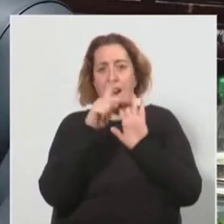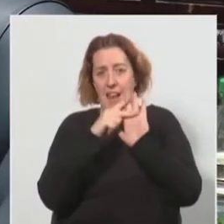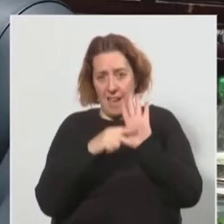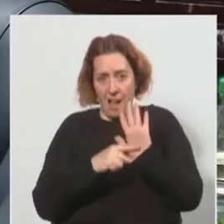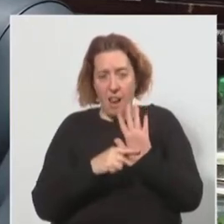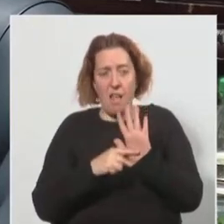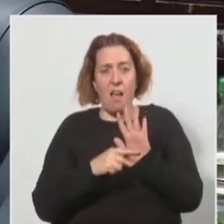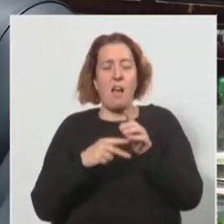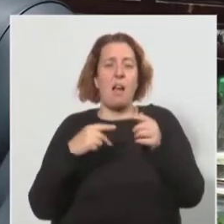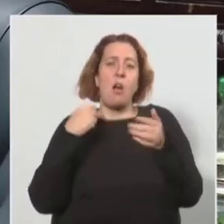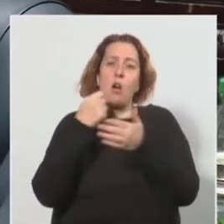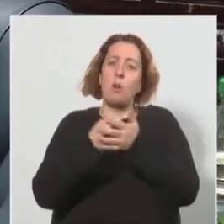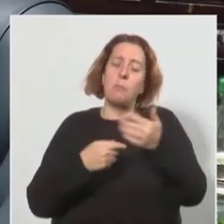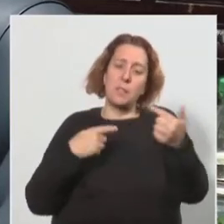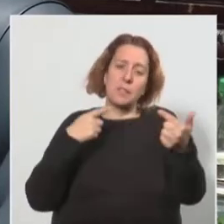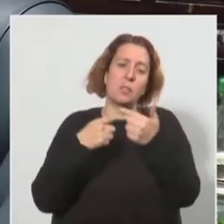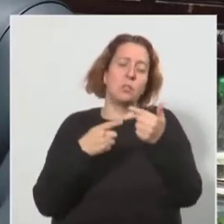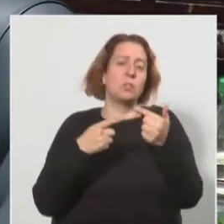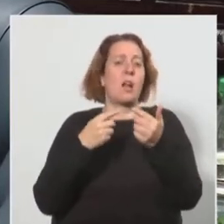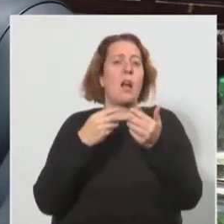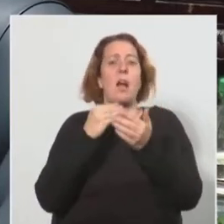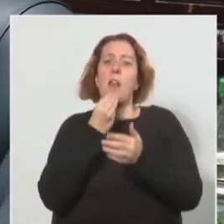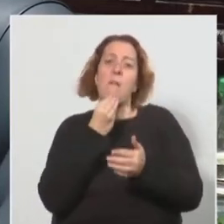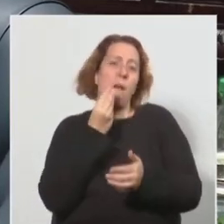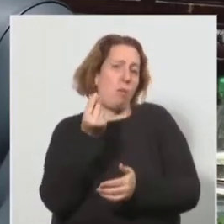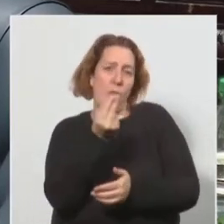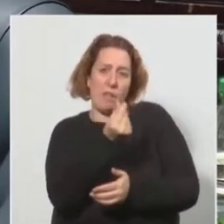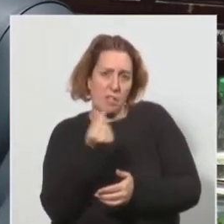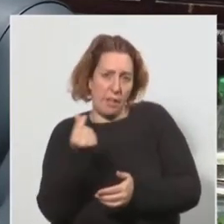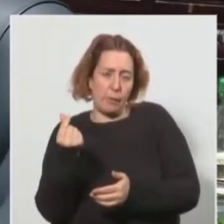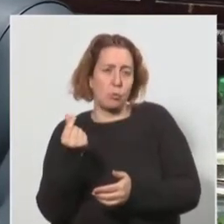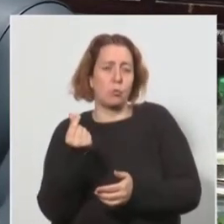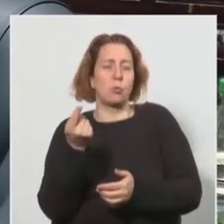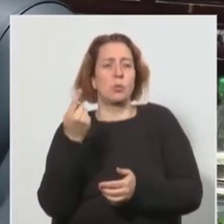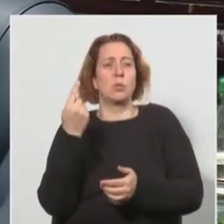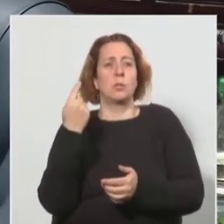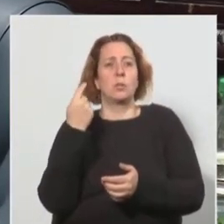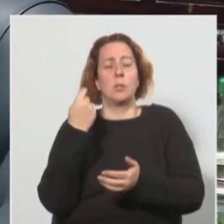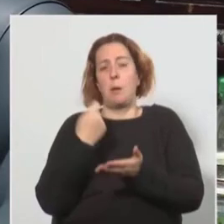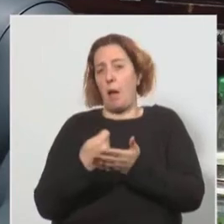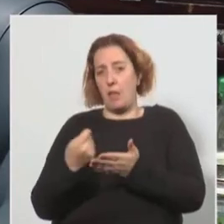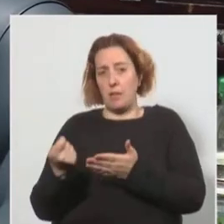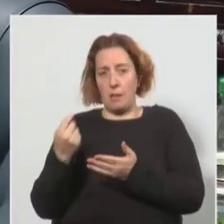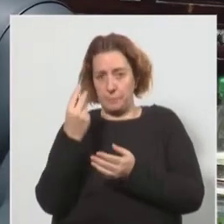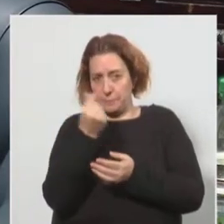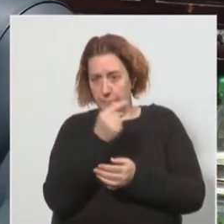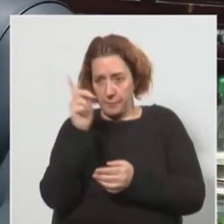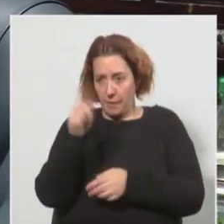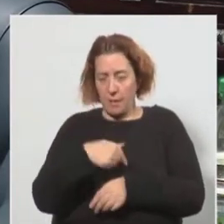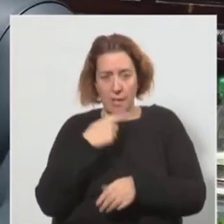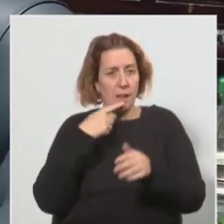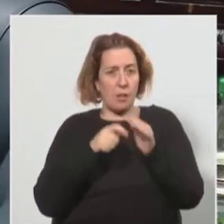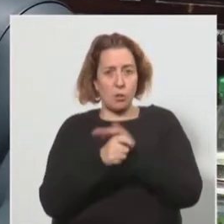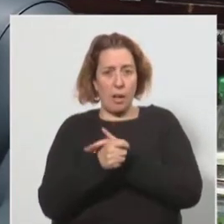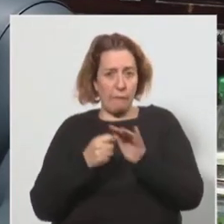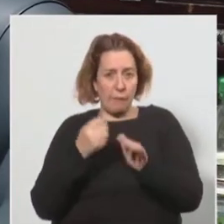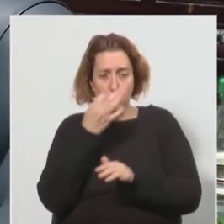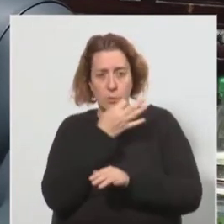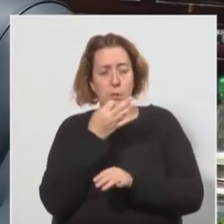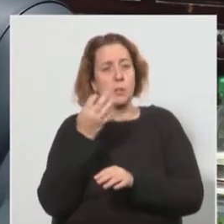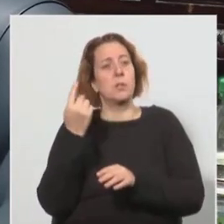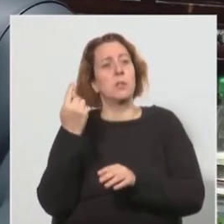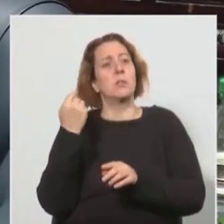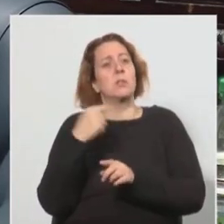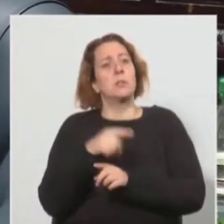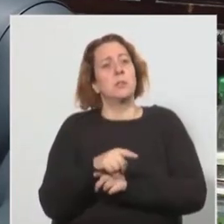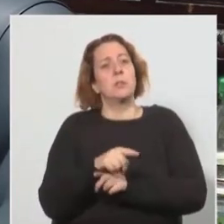de combate al lavado de activos o algo por el estilo. No. Pero es evidente que todo el episodio que estamos